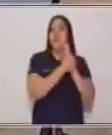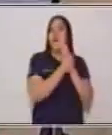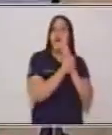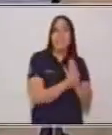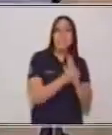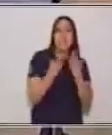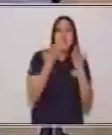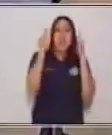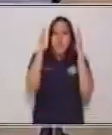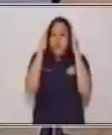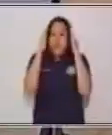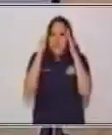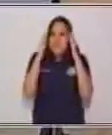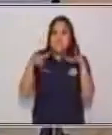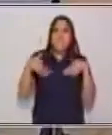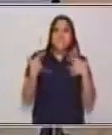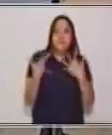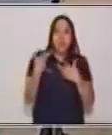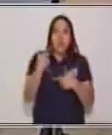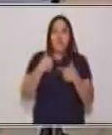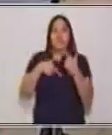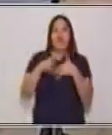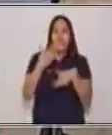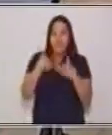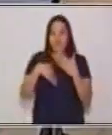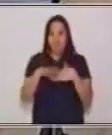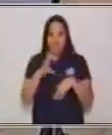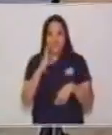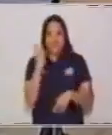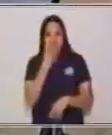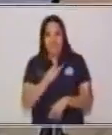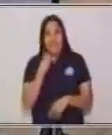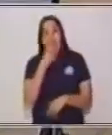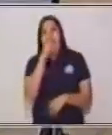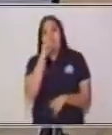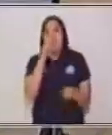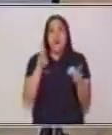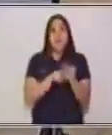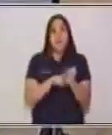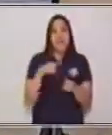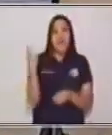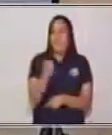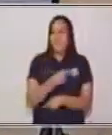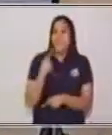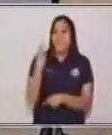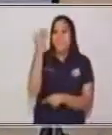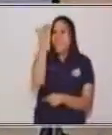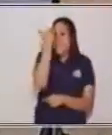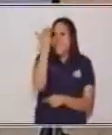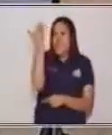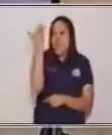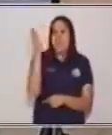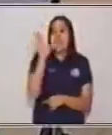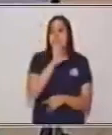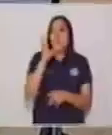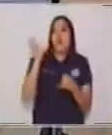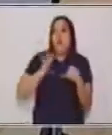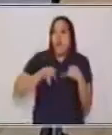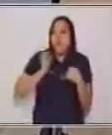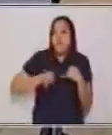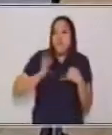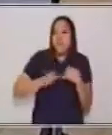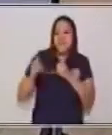como la atención y la habilidad lingüística. Asimismo, quiero que todo el mundo salude en este día. Con la interpretación